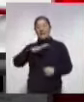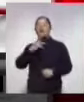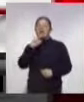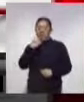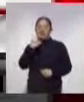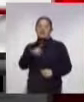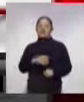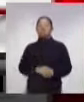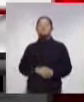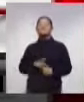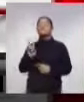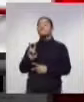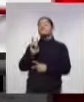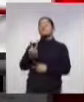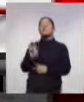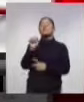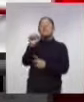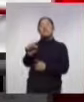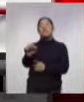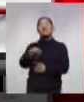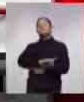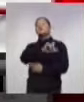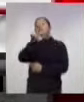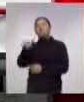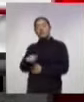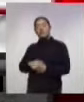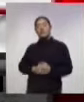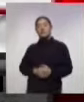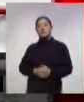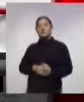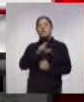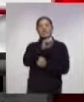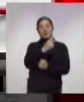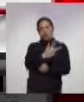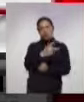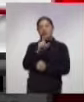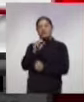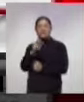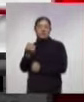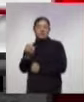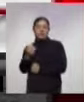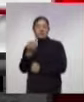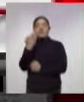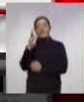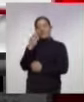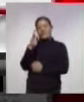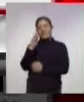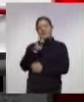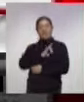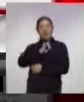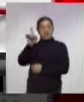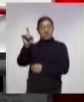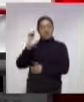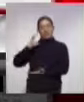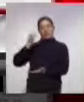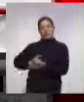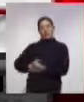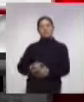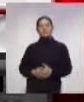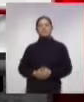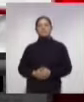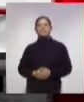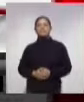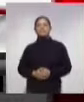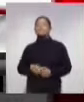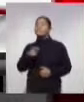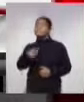decía, este viernes y sábado y luego los días 28 y 29 de febrero allá en Contla. Se trata, esto